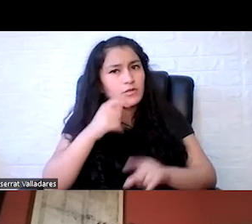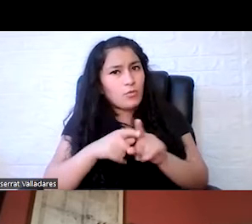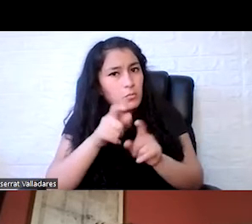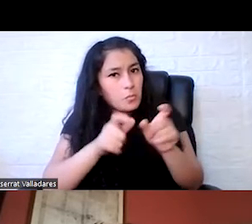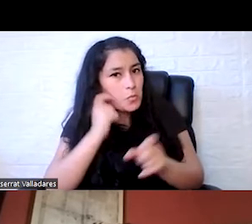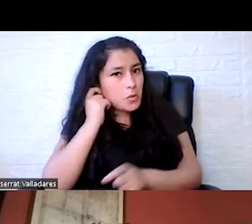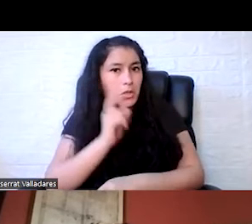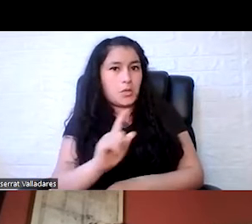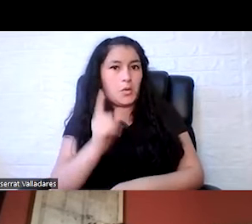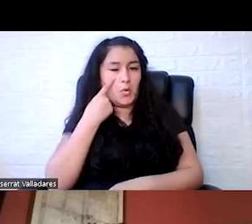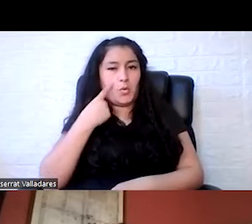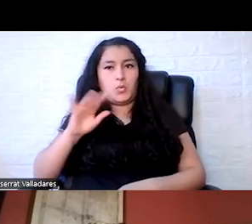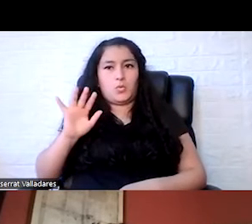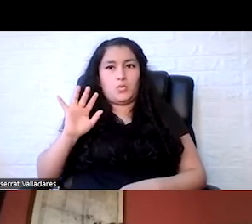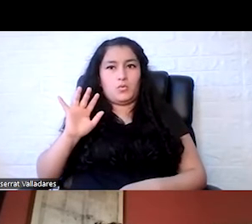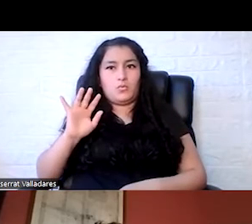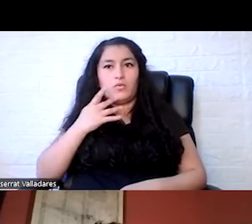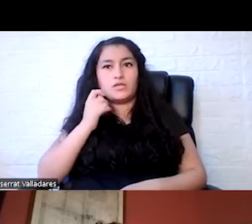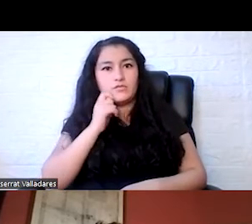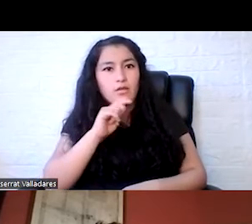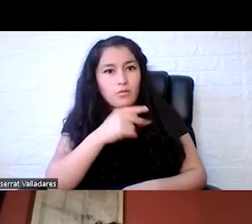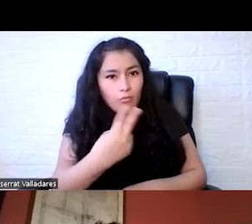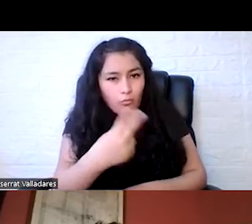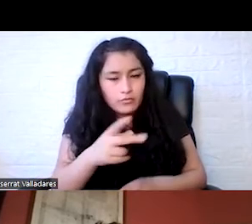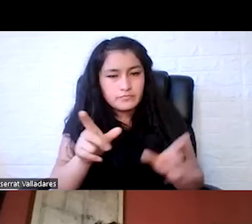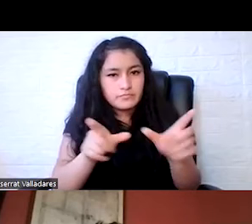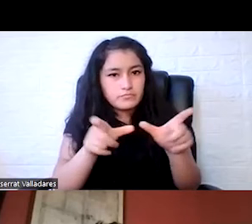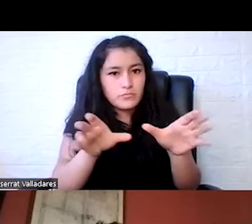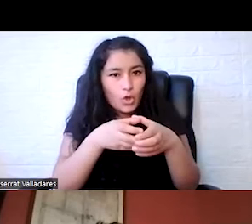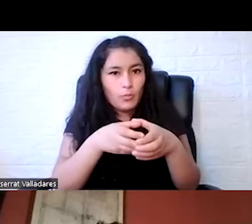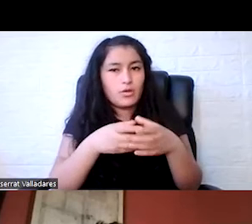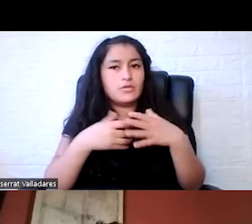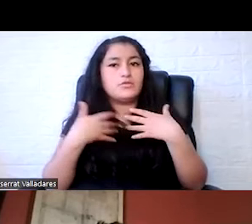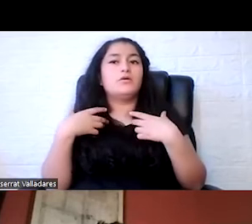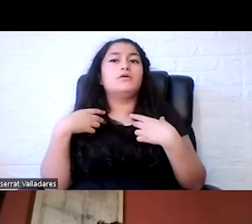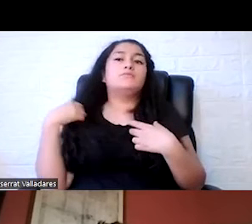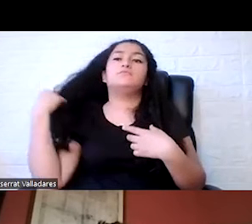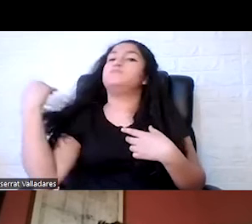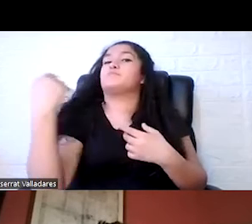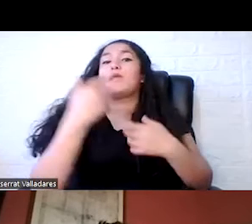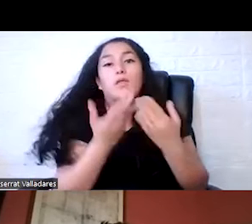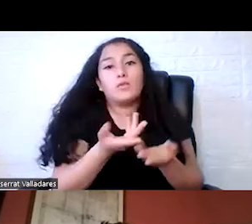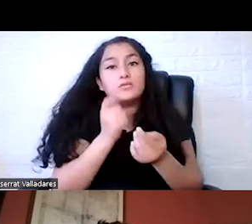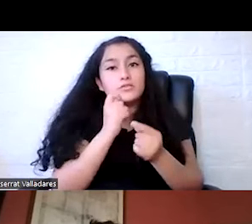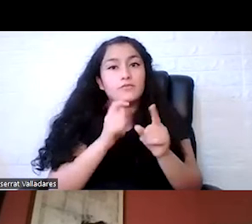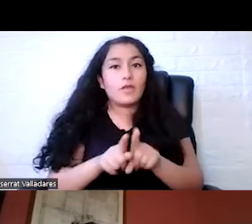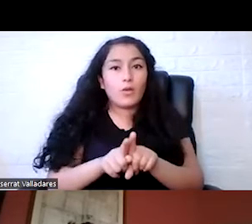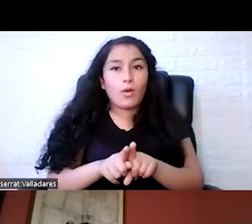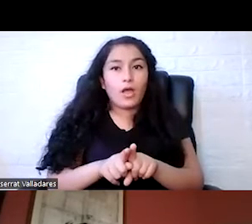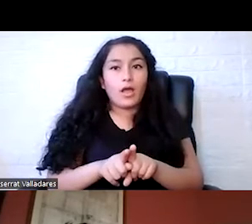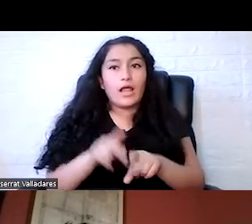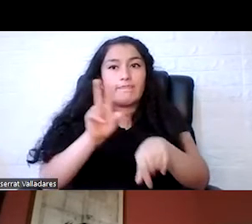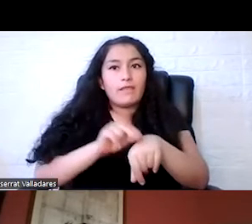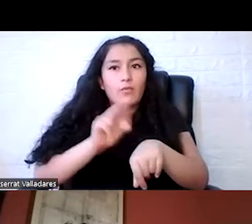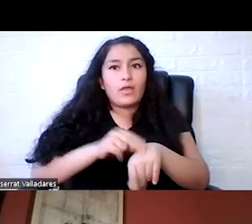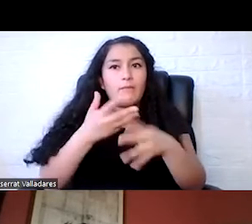son las mujeres que se quedaron en la corporación. Y entonces, antigüedad, estamos hablando como de 10